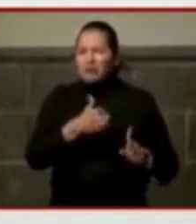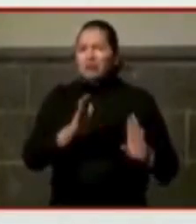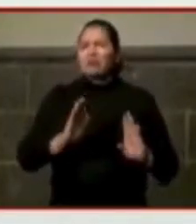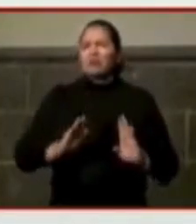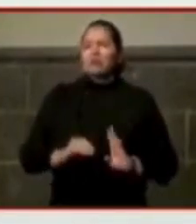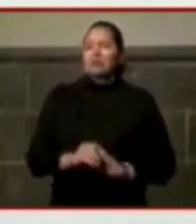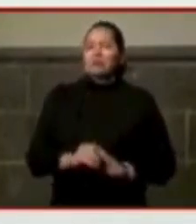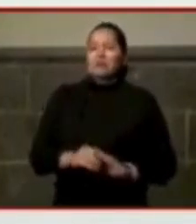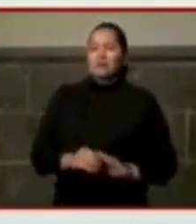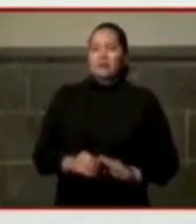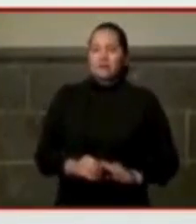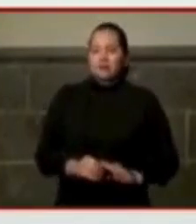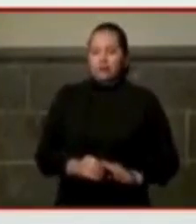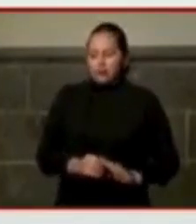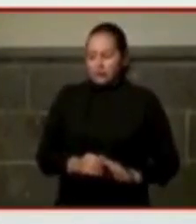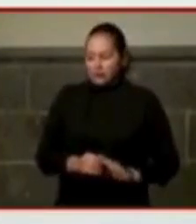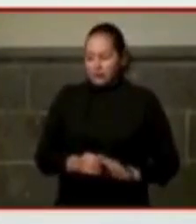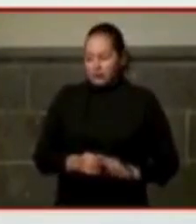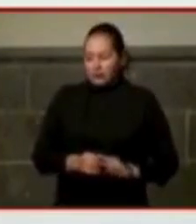por ahí va